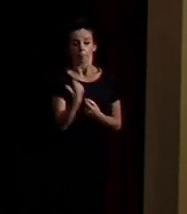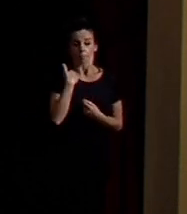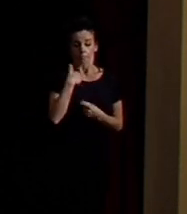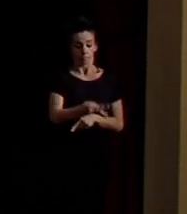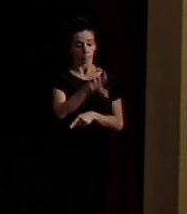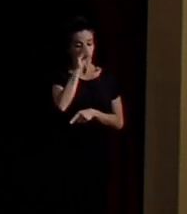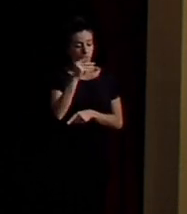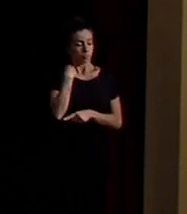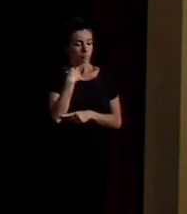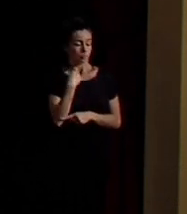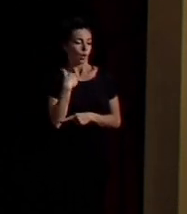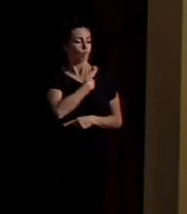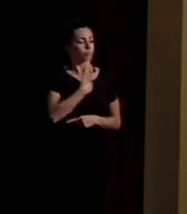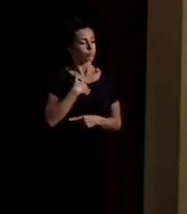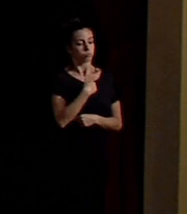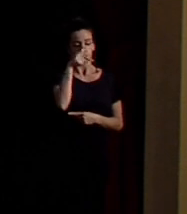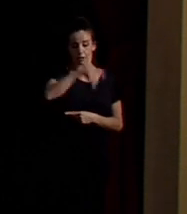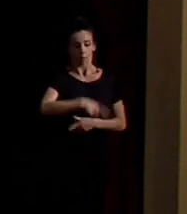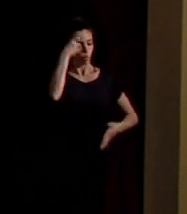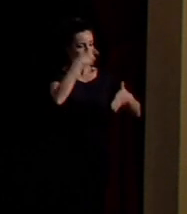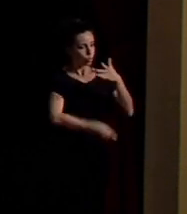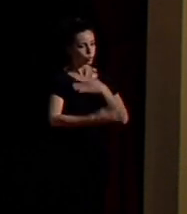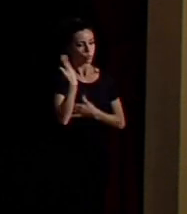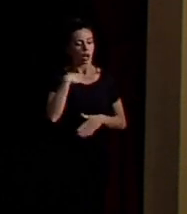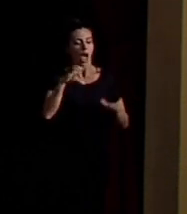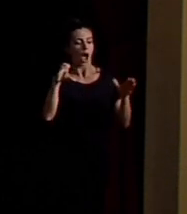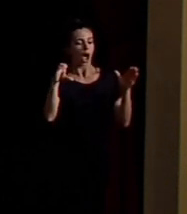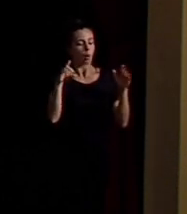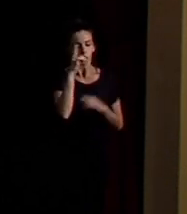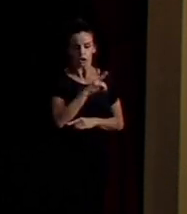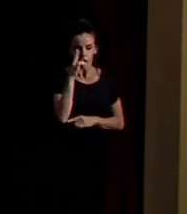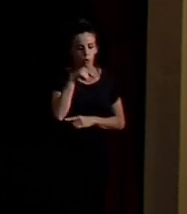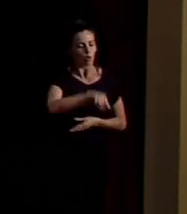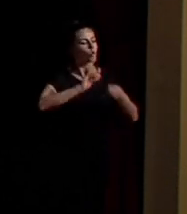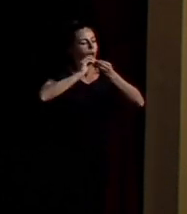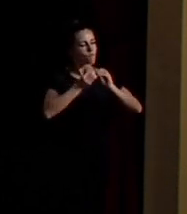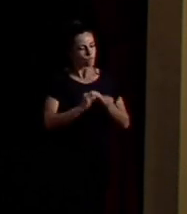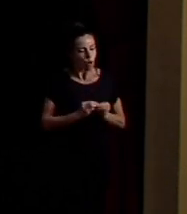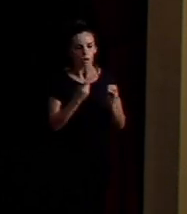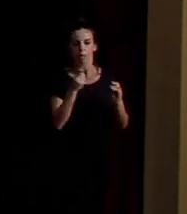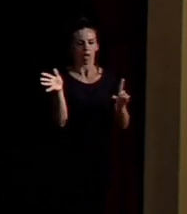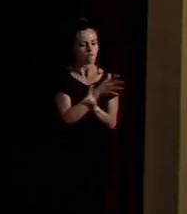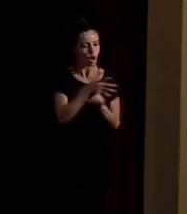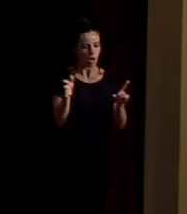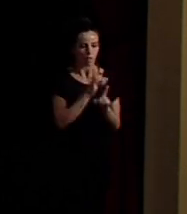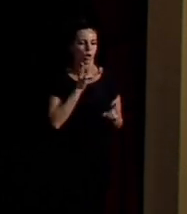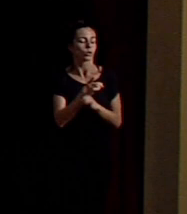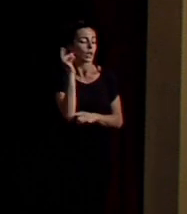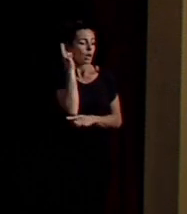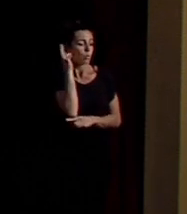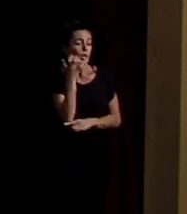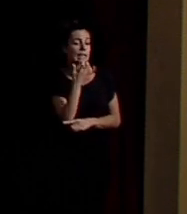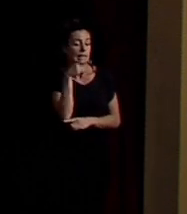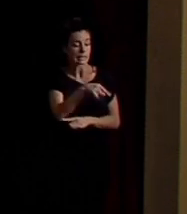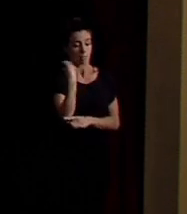posicionamiento en este sentido es rotundo, que la prostitución es una forma de violencia contra las mujeres, ¿no? Si partimos